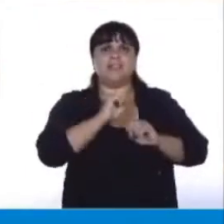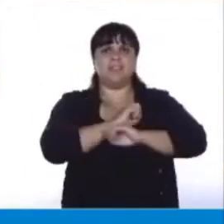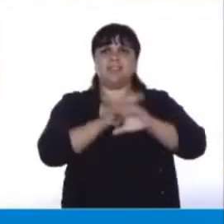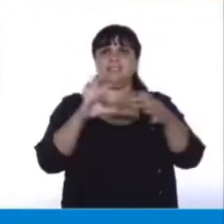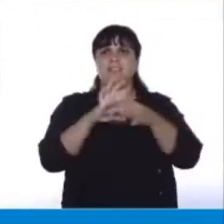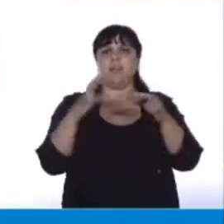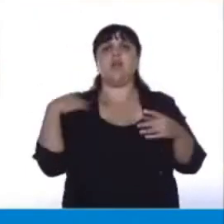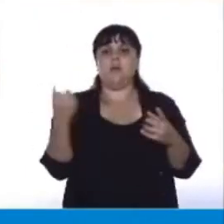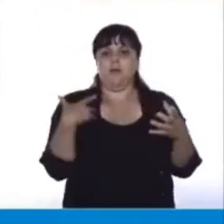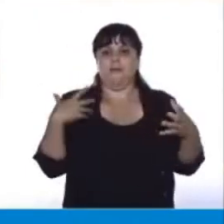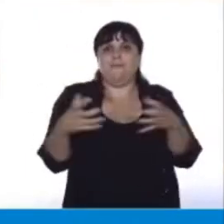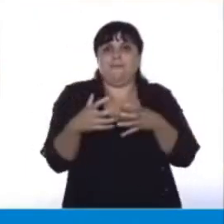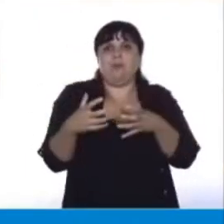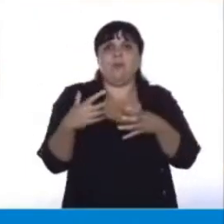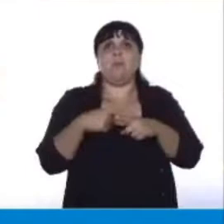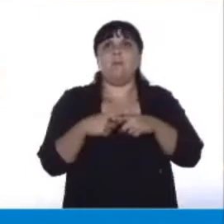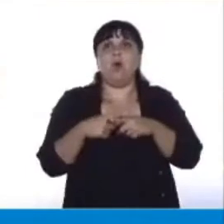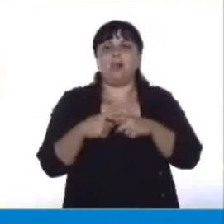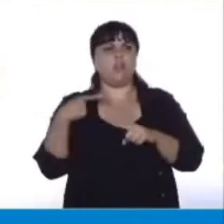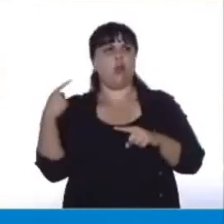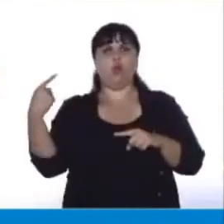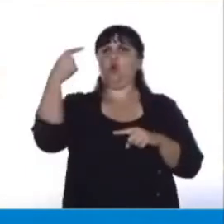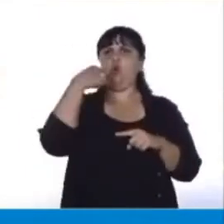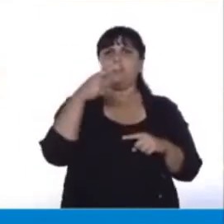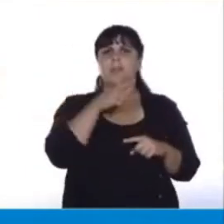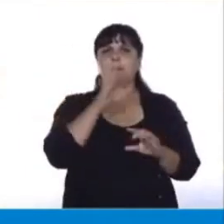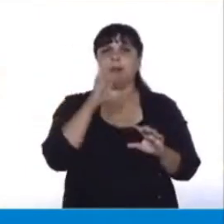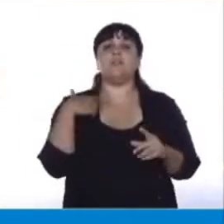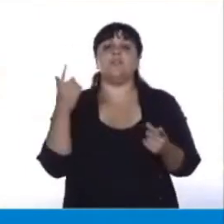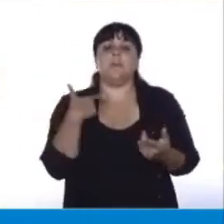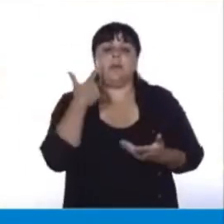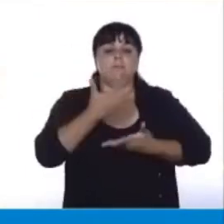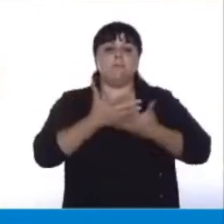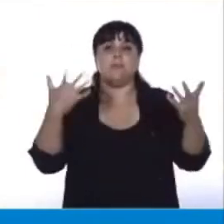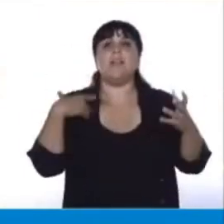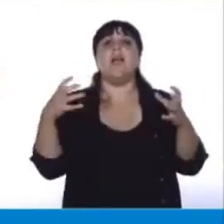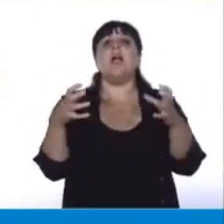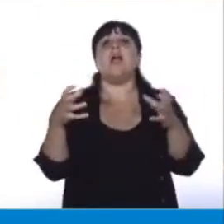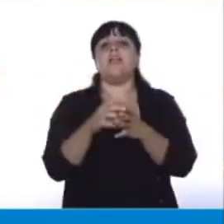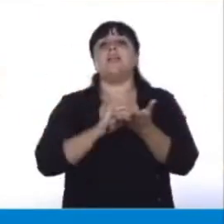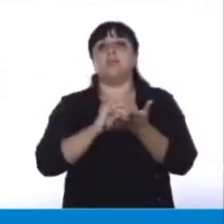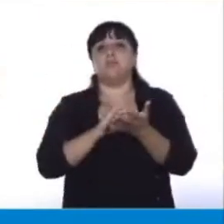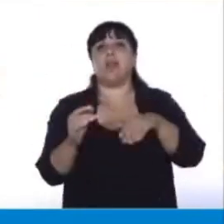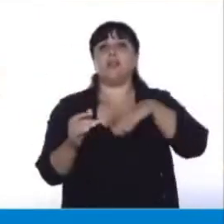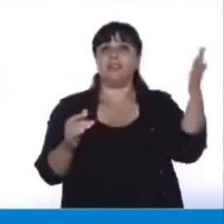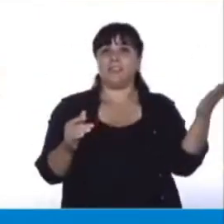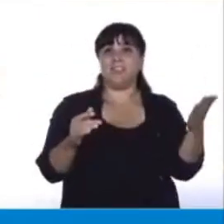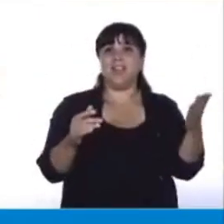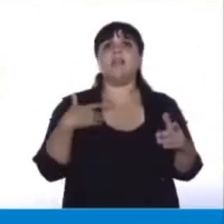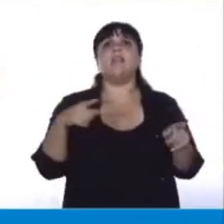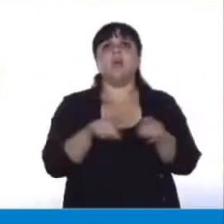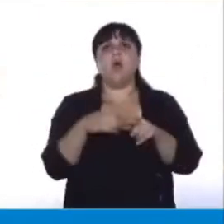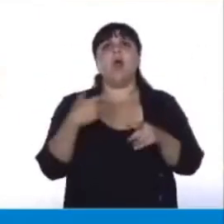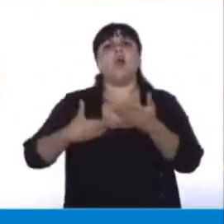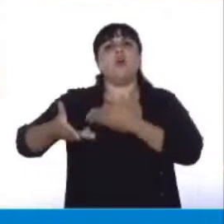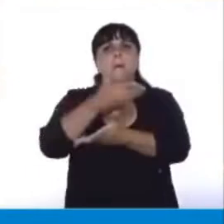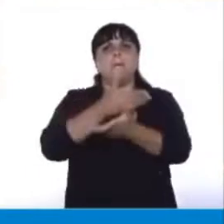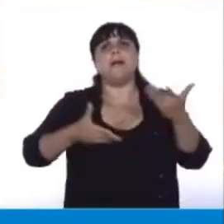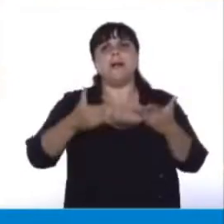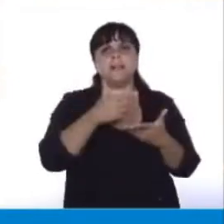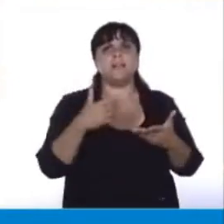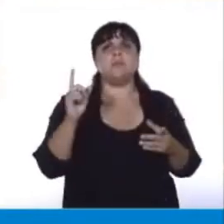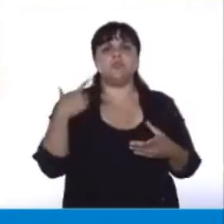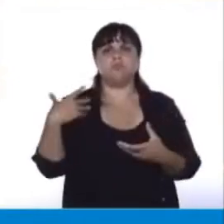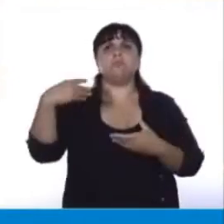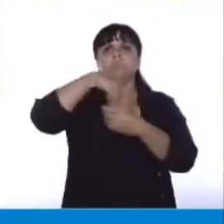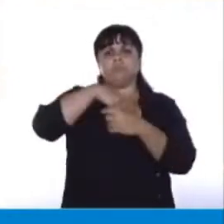fuerza política. Como ya es de público conocimiento, los diputados del Frente de Izquierda compartimos el mandato entre las distintas fuerzas políticas que integran